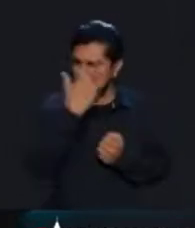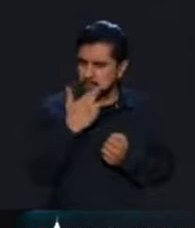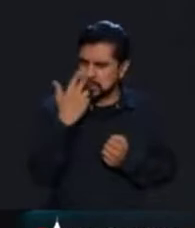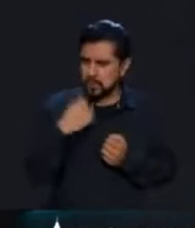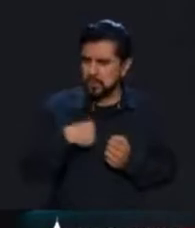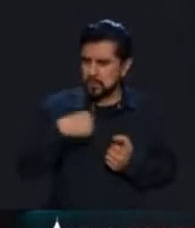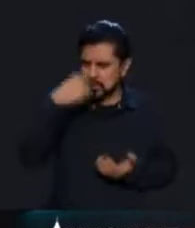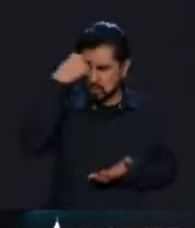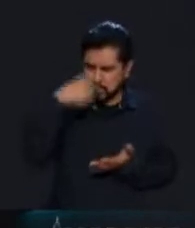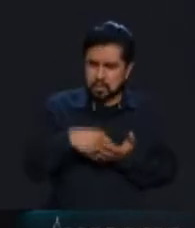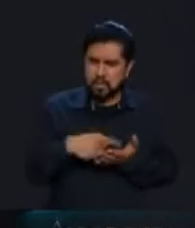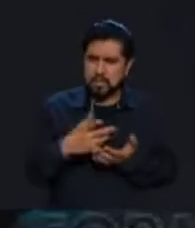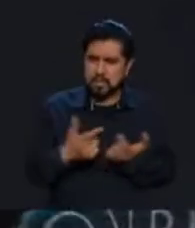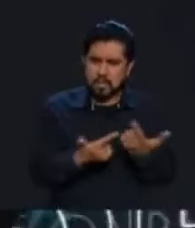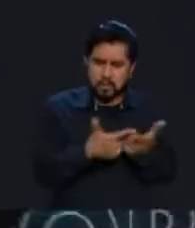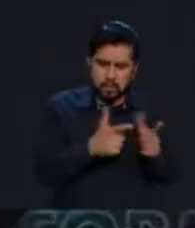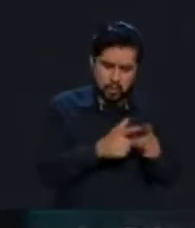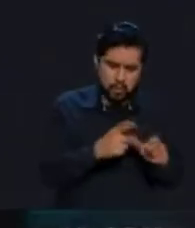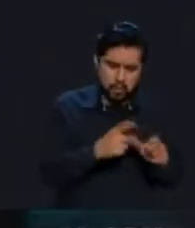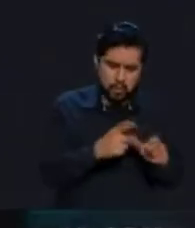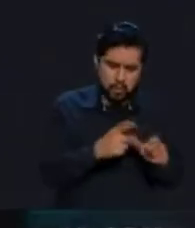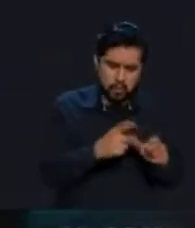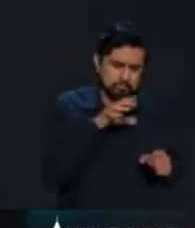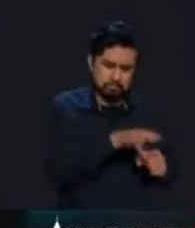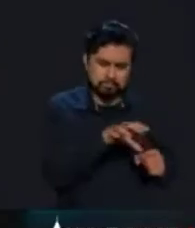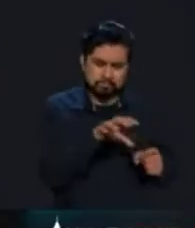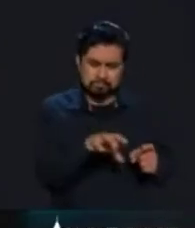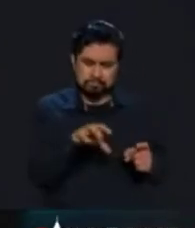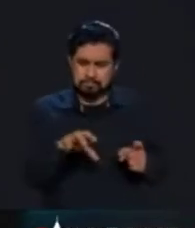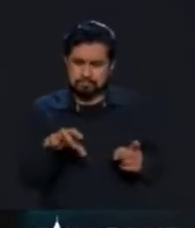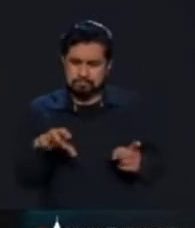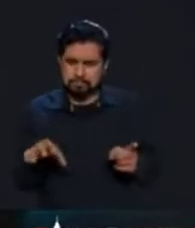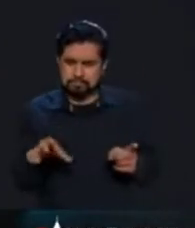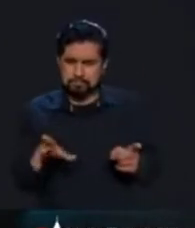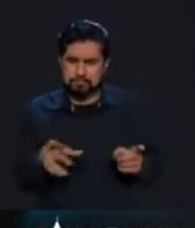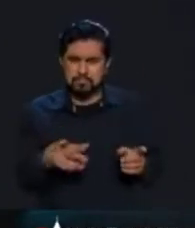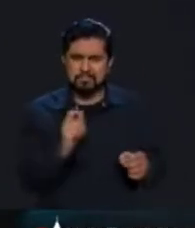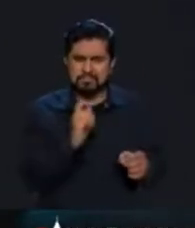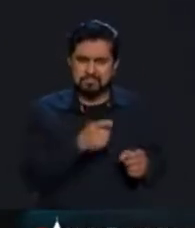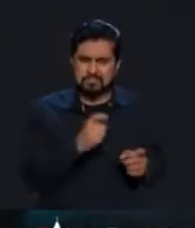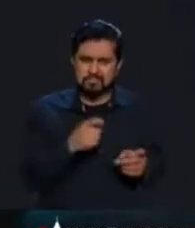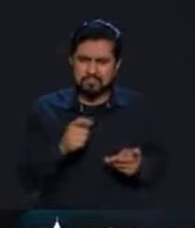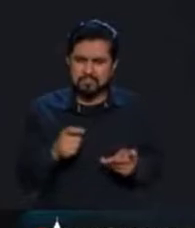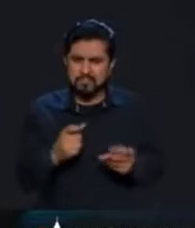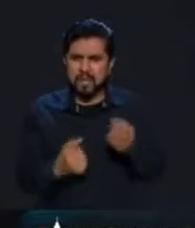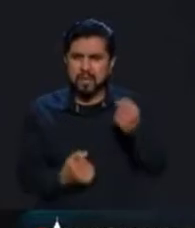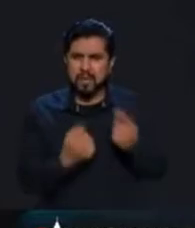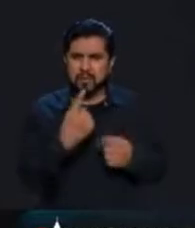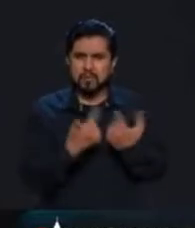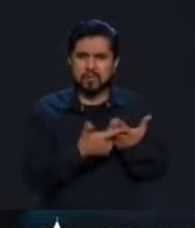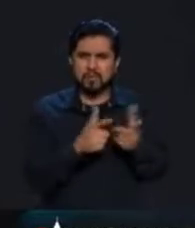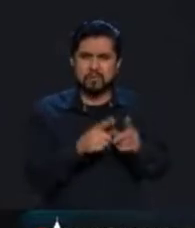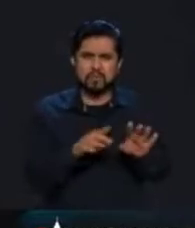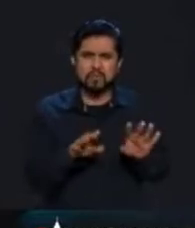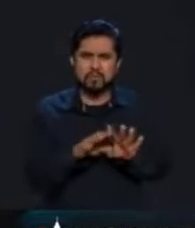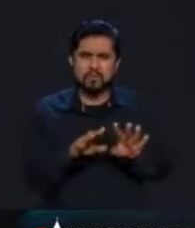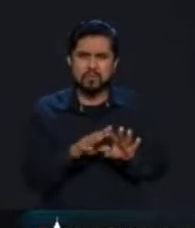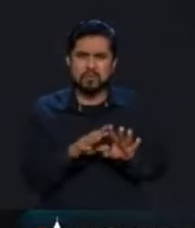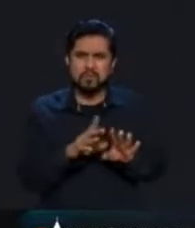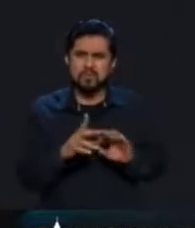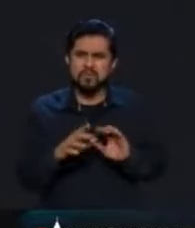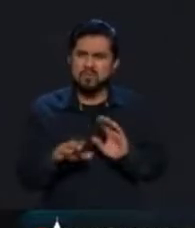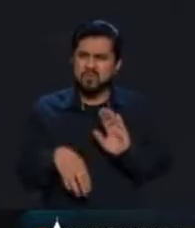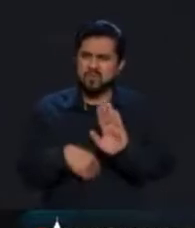lo que representan los partidos, las marcas, que por cierto, pues los de oposición no son los mejor valorados por